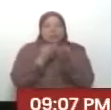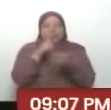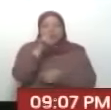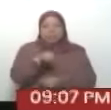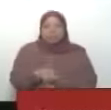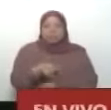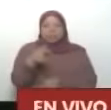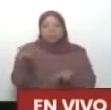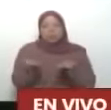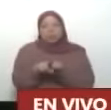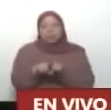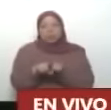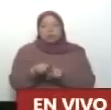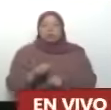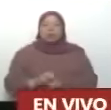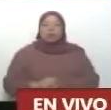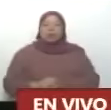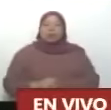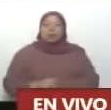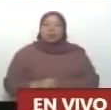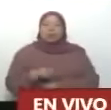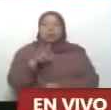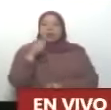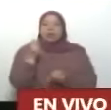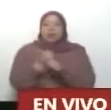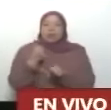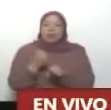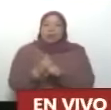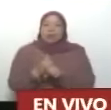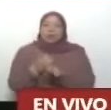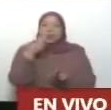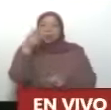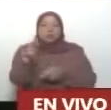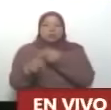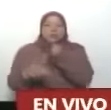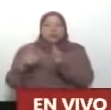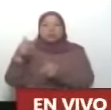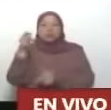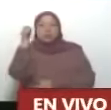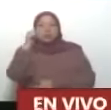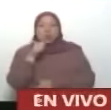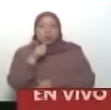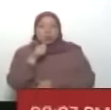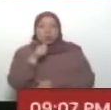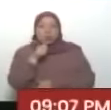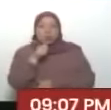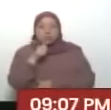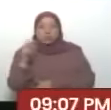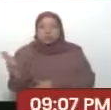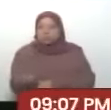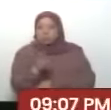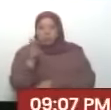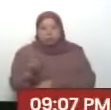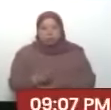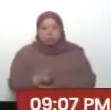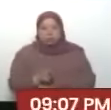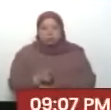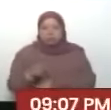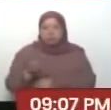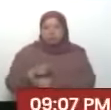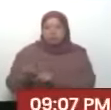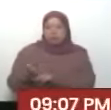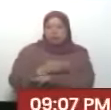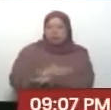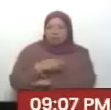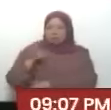Exacto, así mismo es, presidente. En los trenes. Y además el sábado hubo una cosa única, jamás había sucedido en la